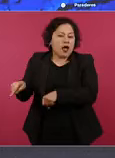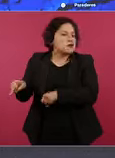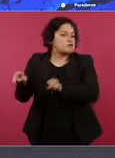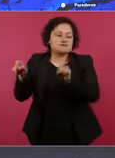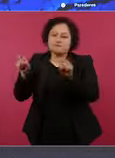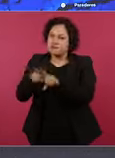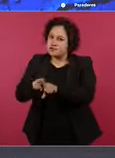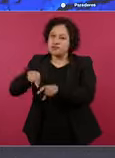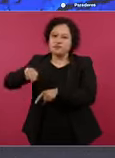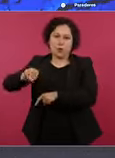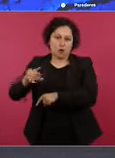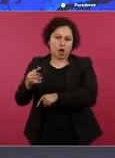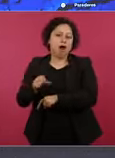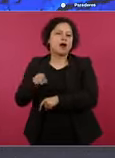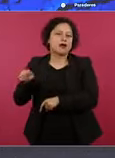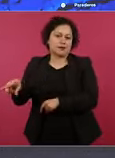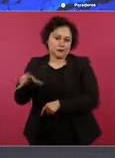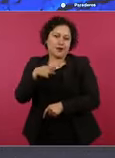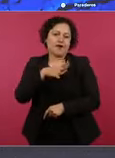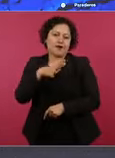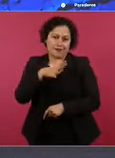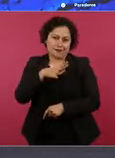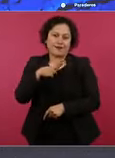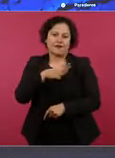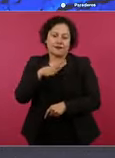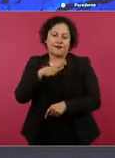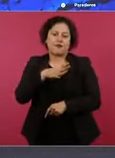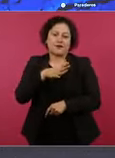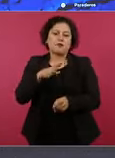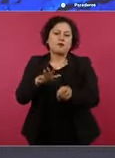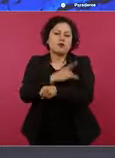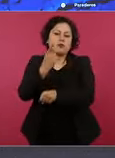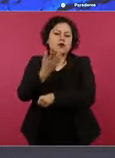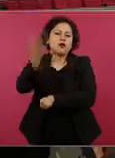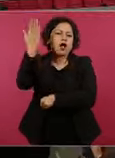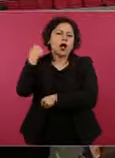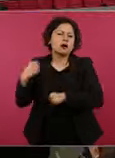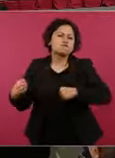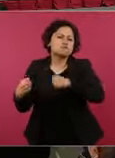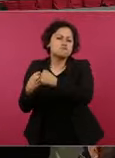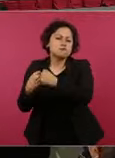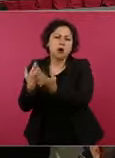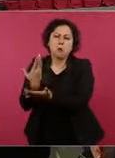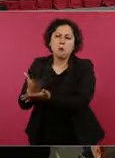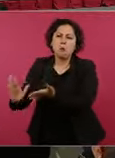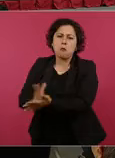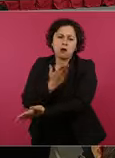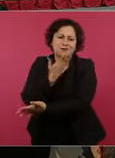región, antes de que existieran estos límites territoriales, pues